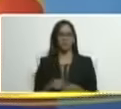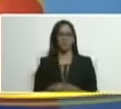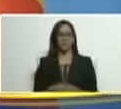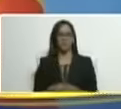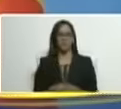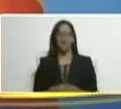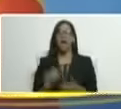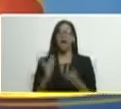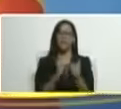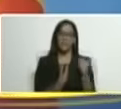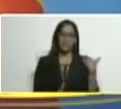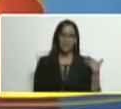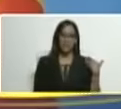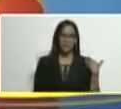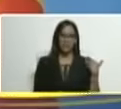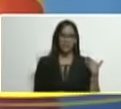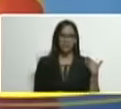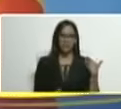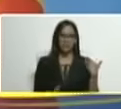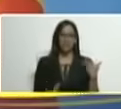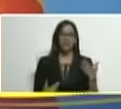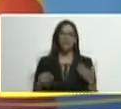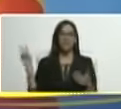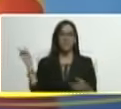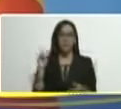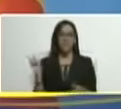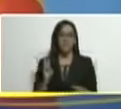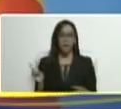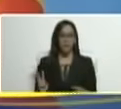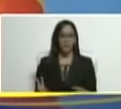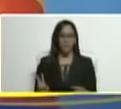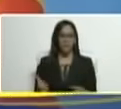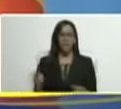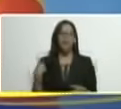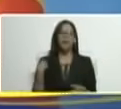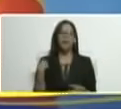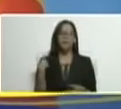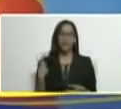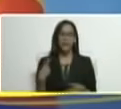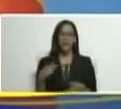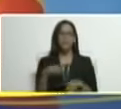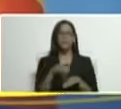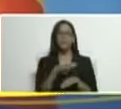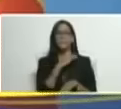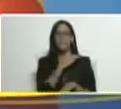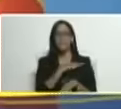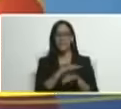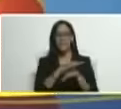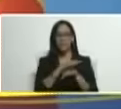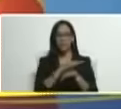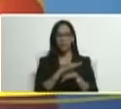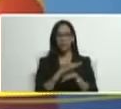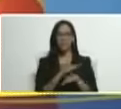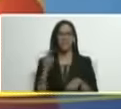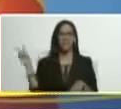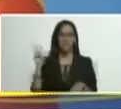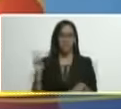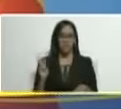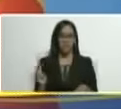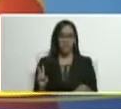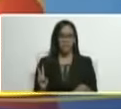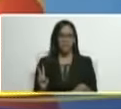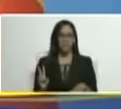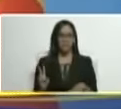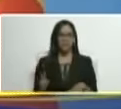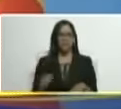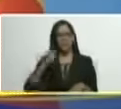al presidente de Vietnam, al primer ministro de Vietnam